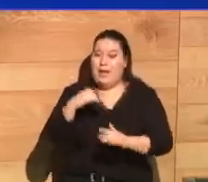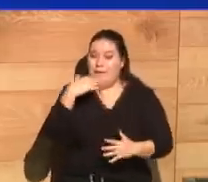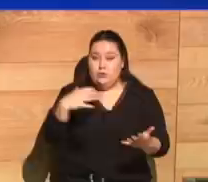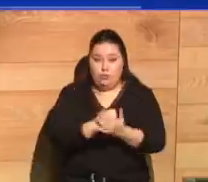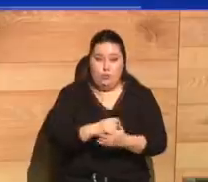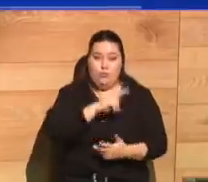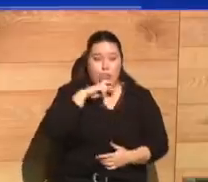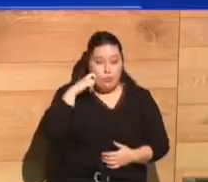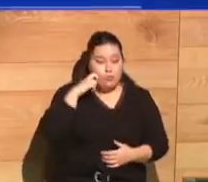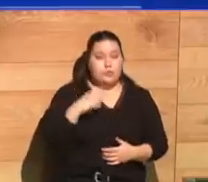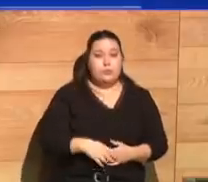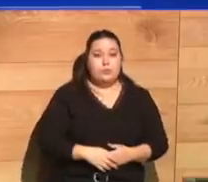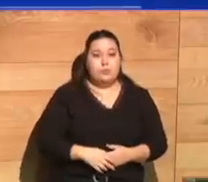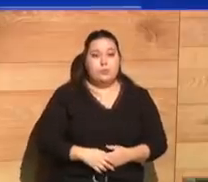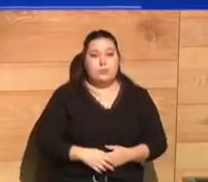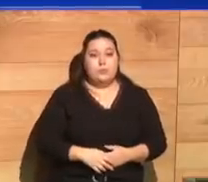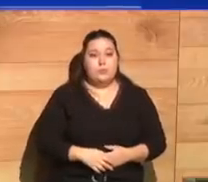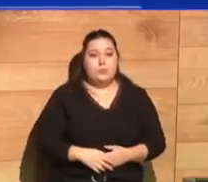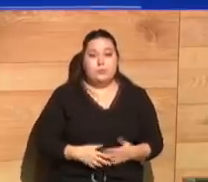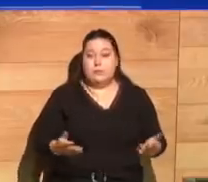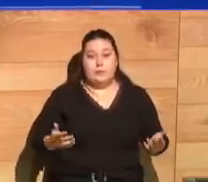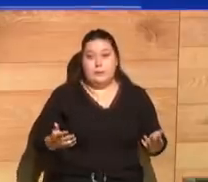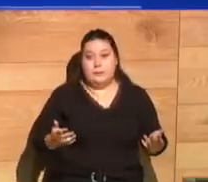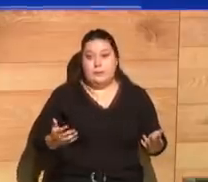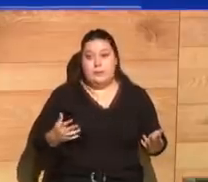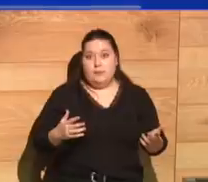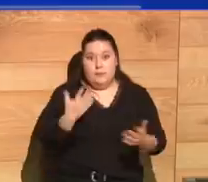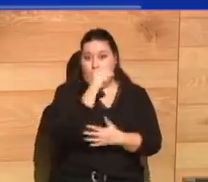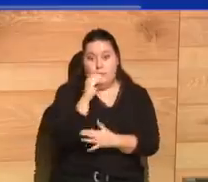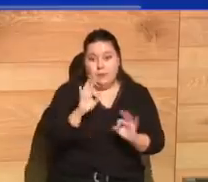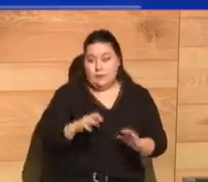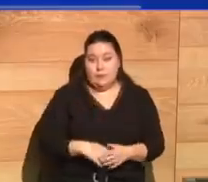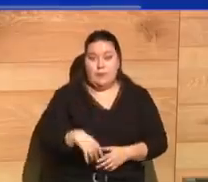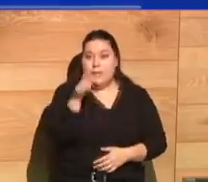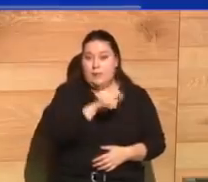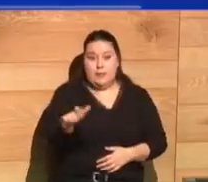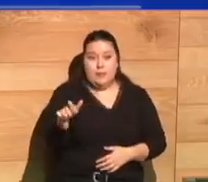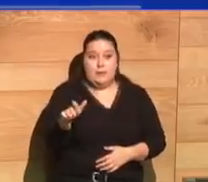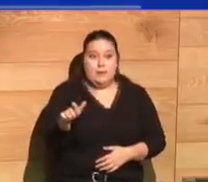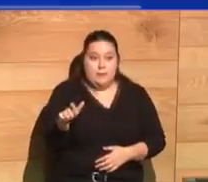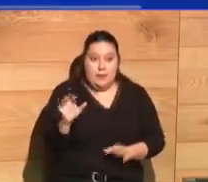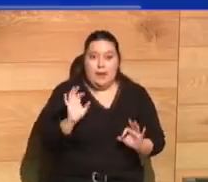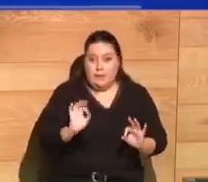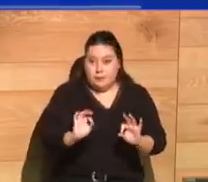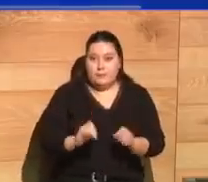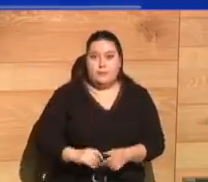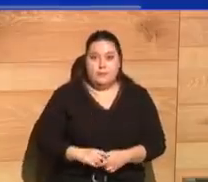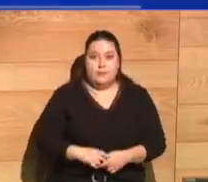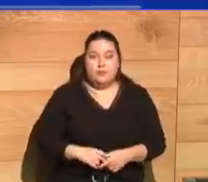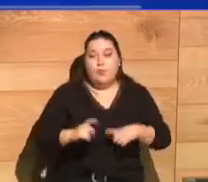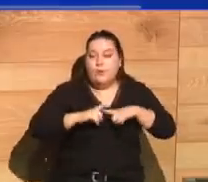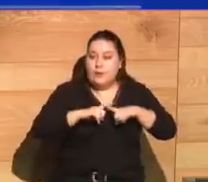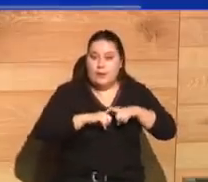en el caso del gran Hollywood. Y, en fin, son figuras de este tipo, ¿eh? Es gente muy atrabiliaria, pero a la vez con un